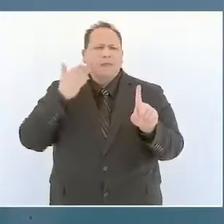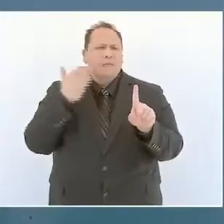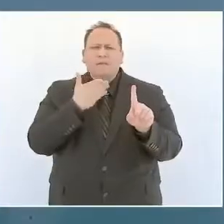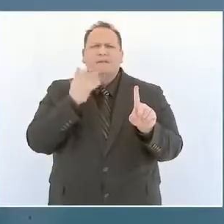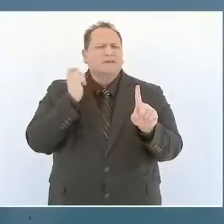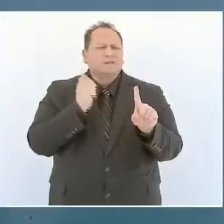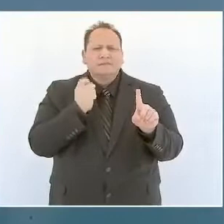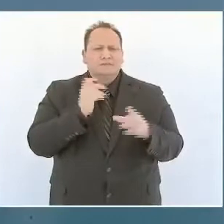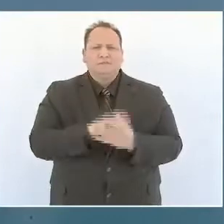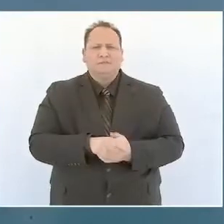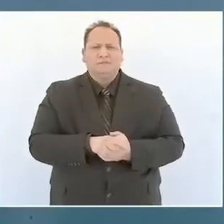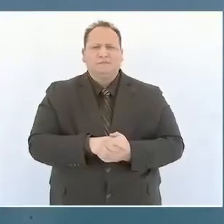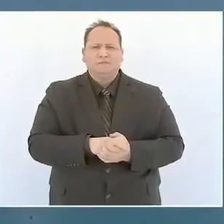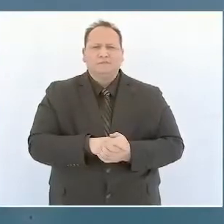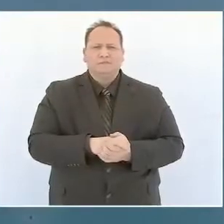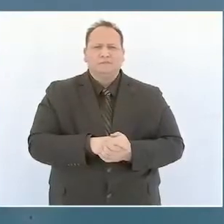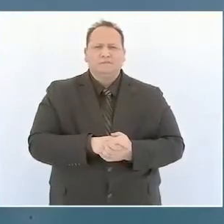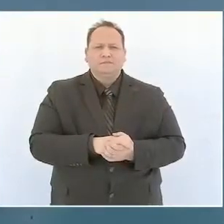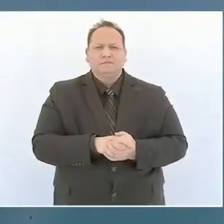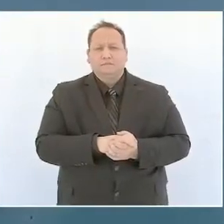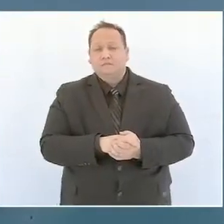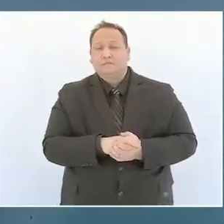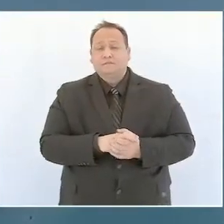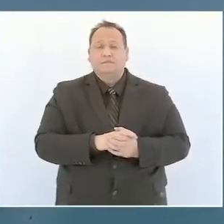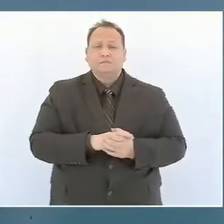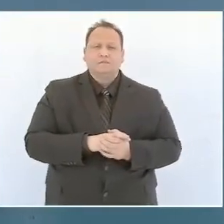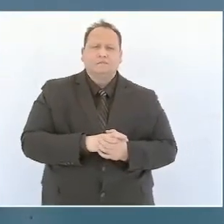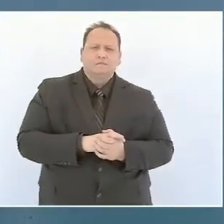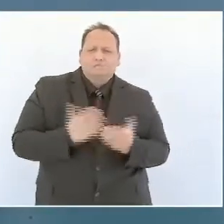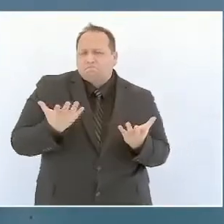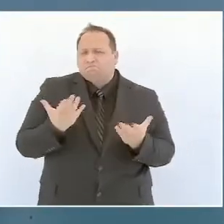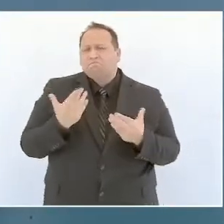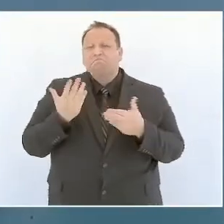es que una vez